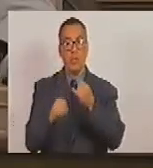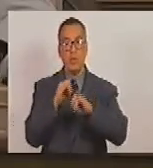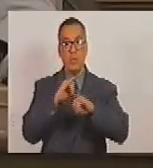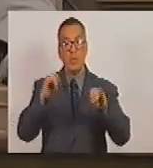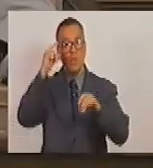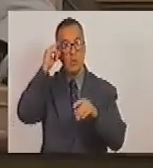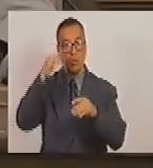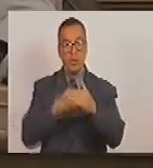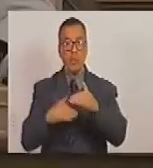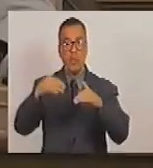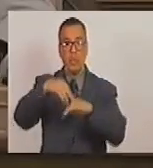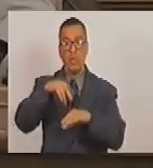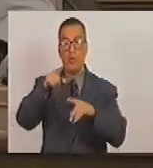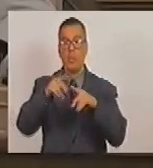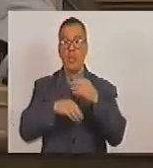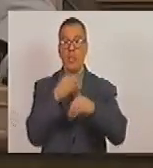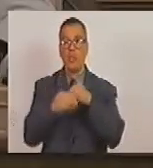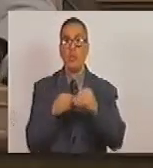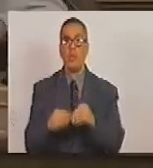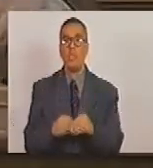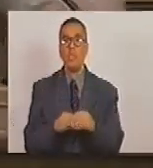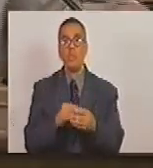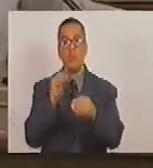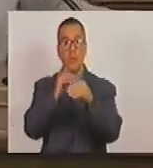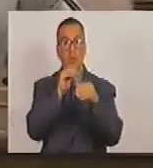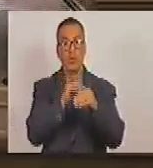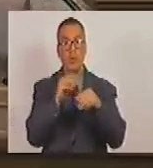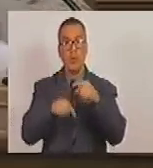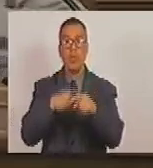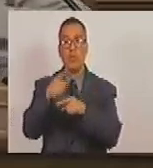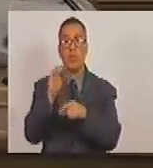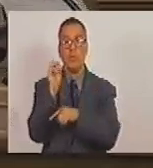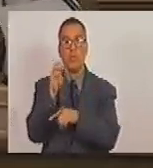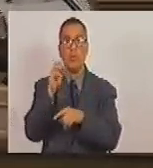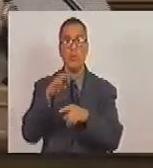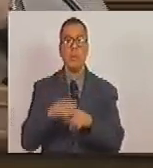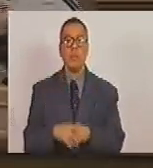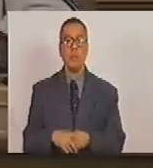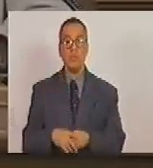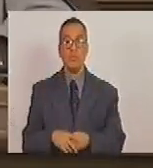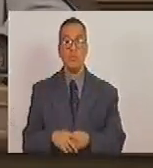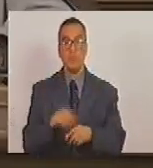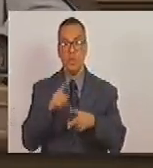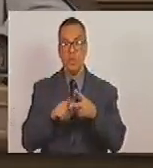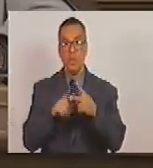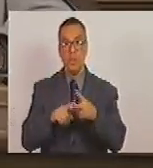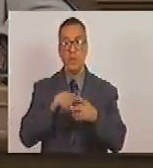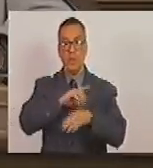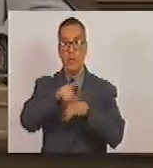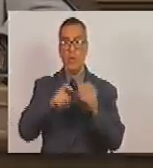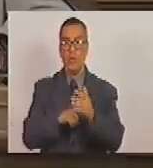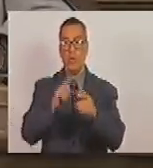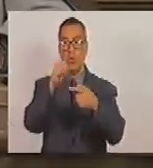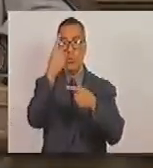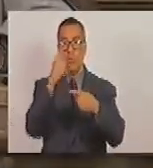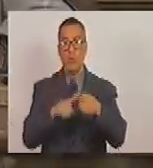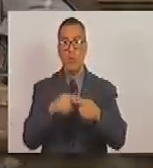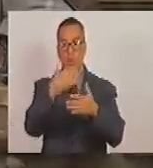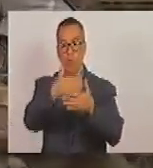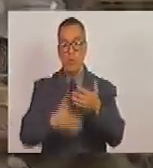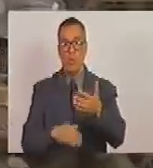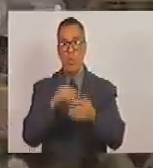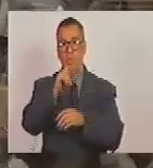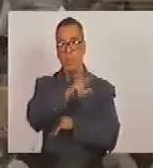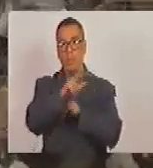día, se levanta la sesión ordinaria y convocó para la próxima sesión. Sesión solemne número 1, acta